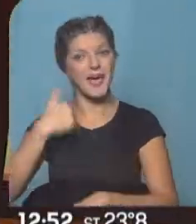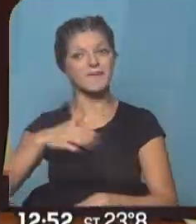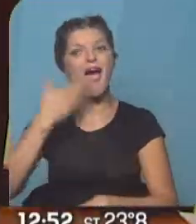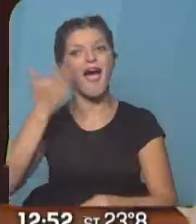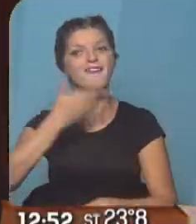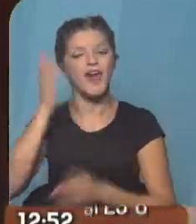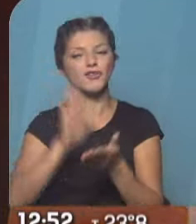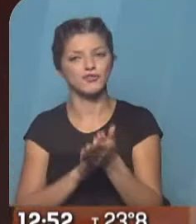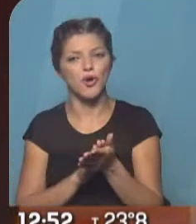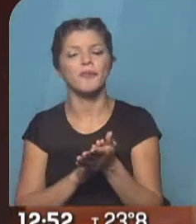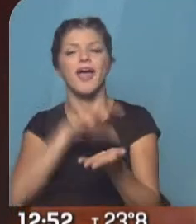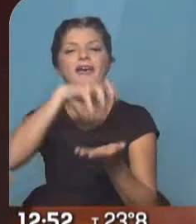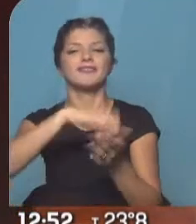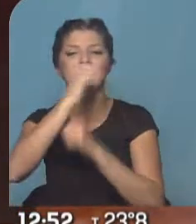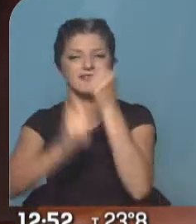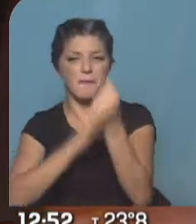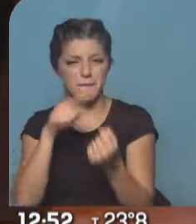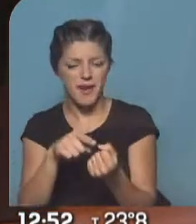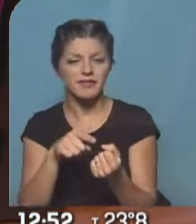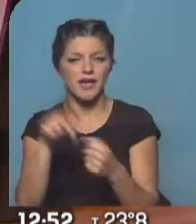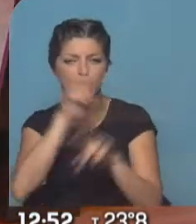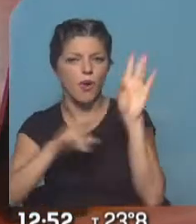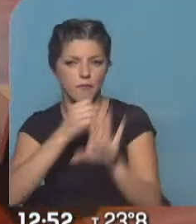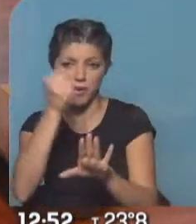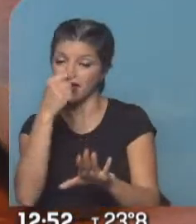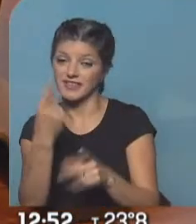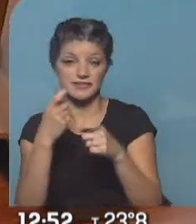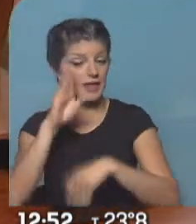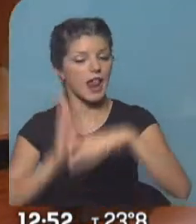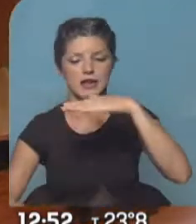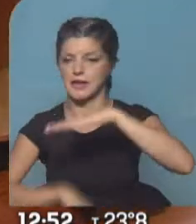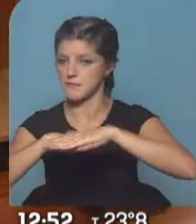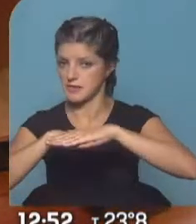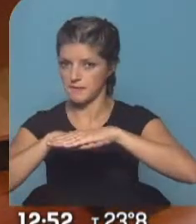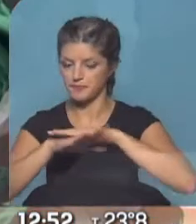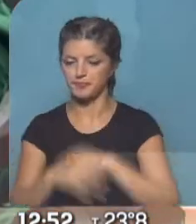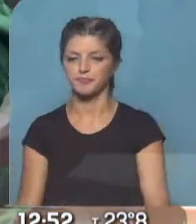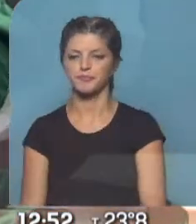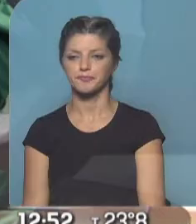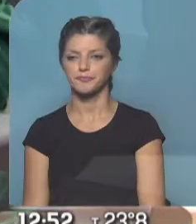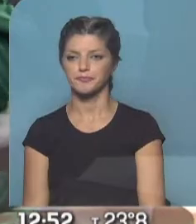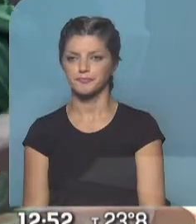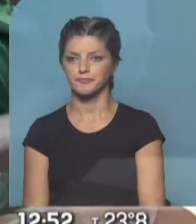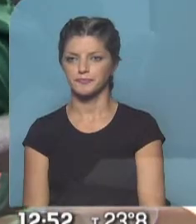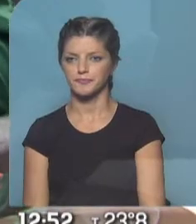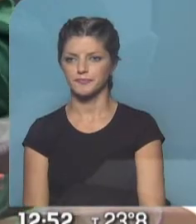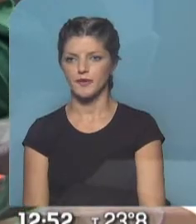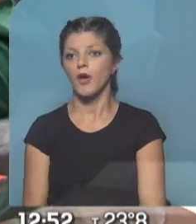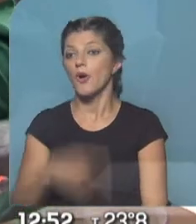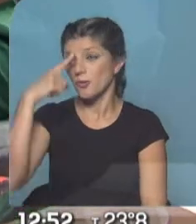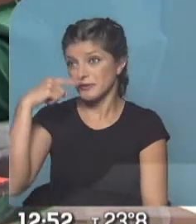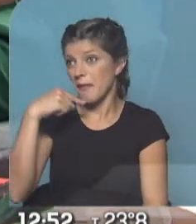capitalismo financiero y extractivo, hay que ponerle límite. Te hago la última pregunta antes de decirte